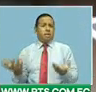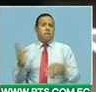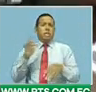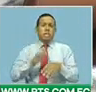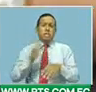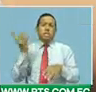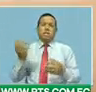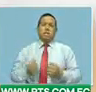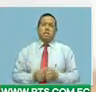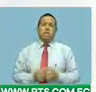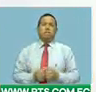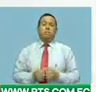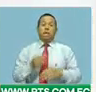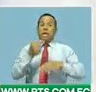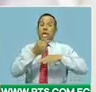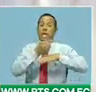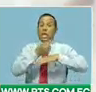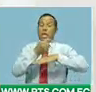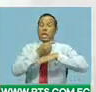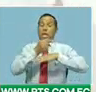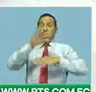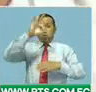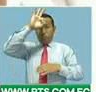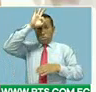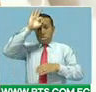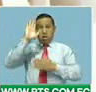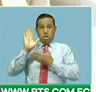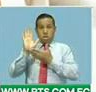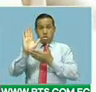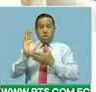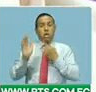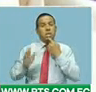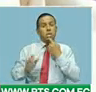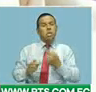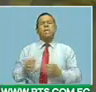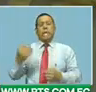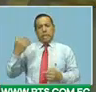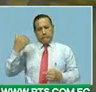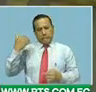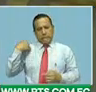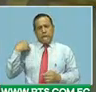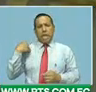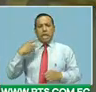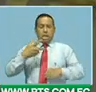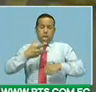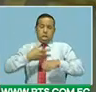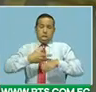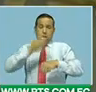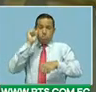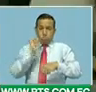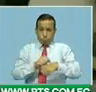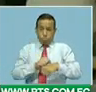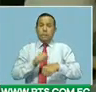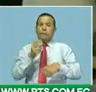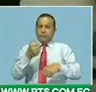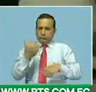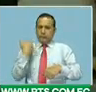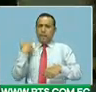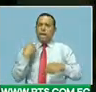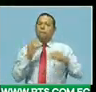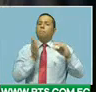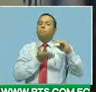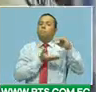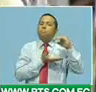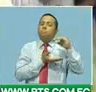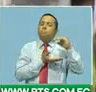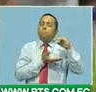el gerente del Teodoro Maldonado Carbo indicó que cuentan con un stock de anestésicos para poder operar a los pacientes que lleguen a dicha área y